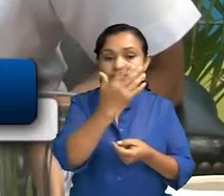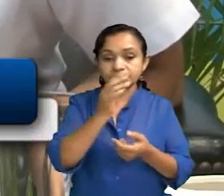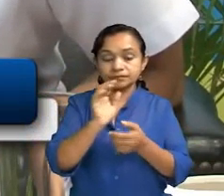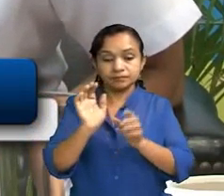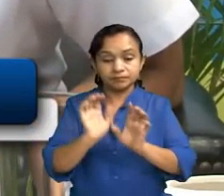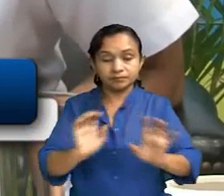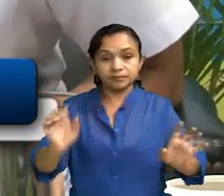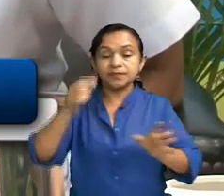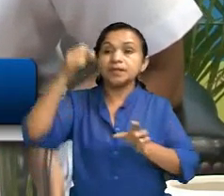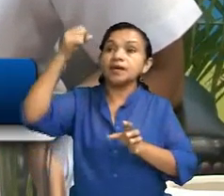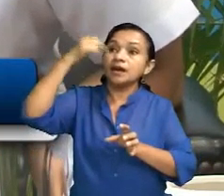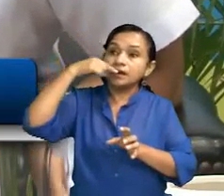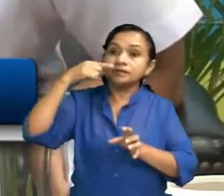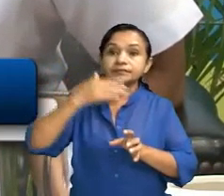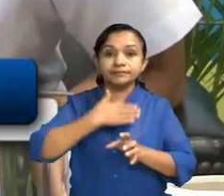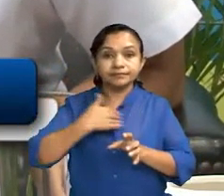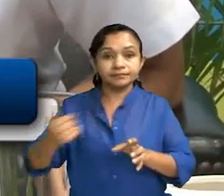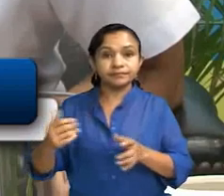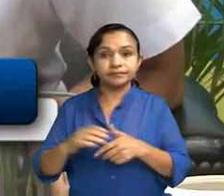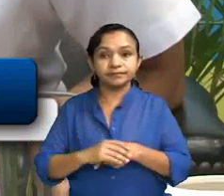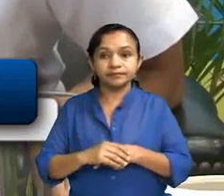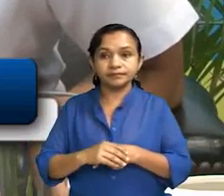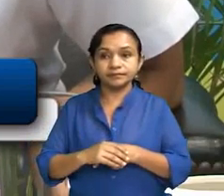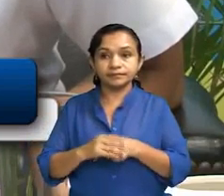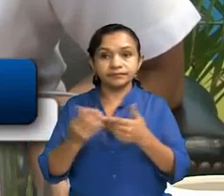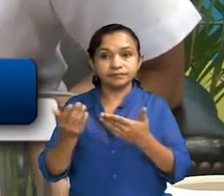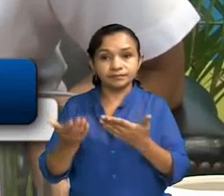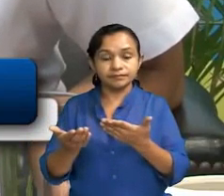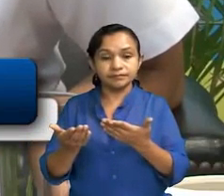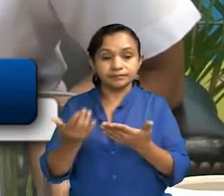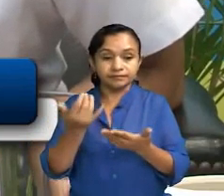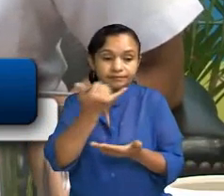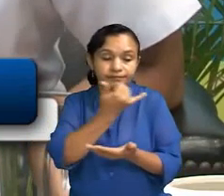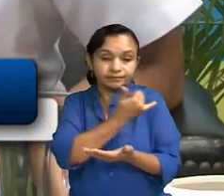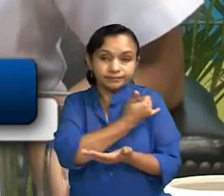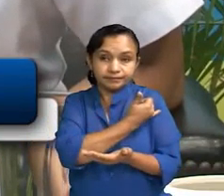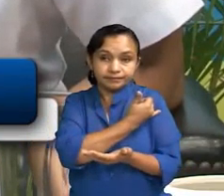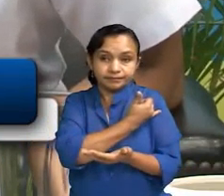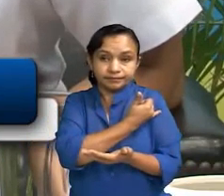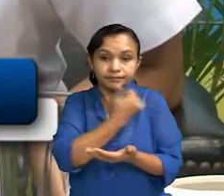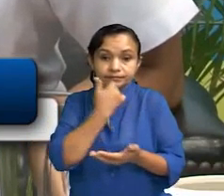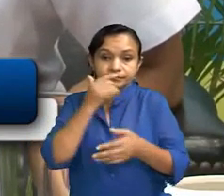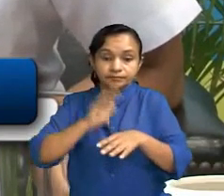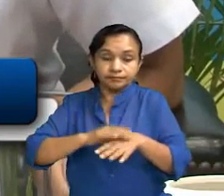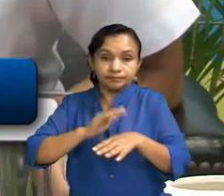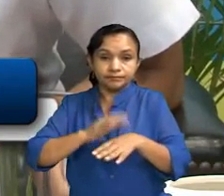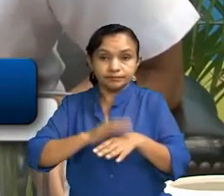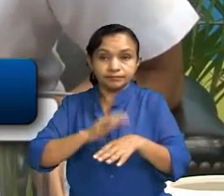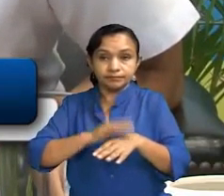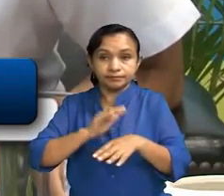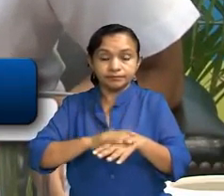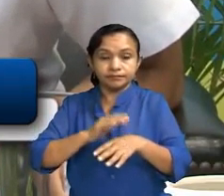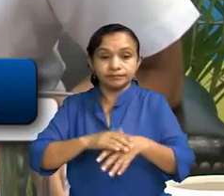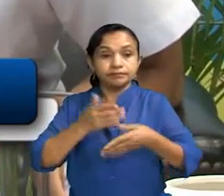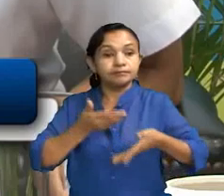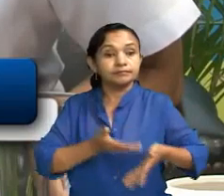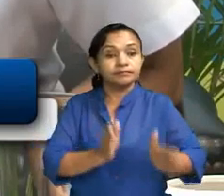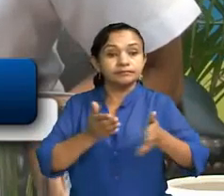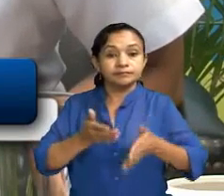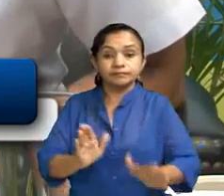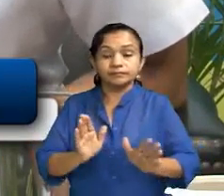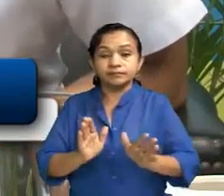sea inmunizado. Por eso desde luego sale el niño desde el hospital, a nosotros se nos notifican tantos partos hubieron